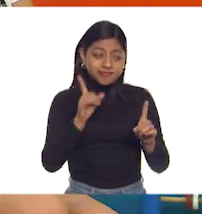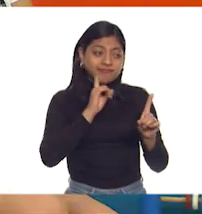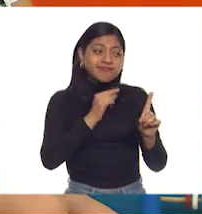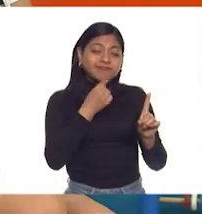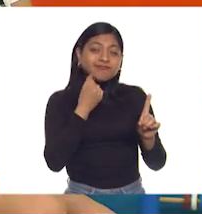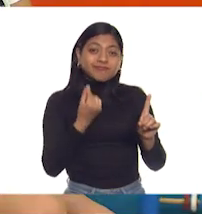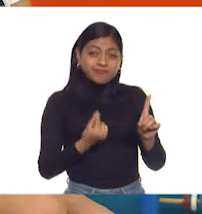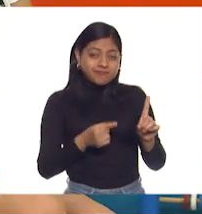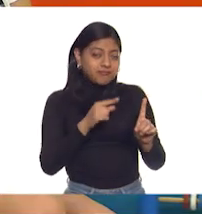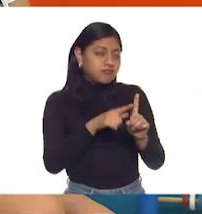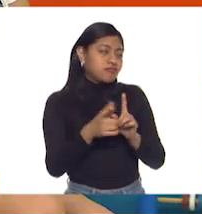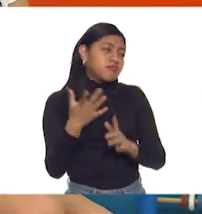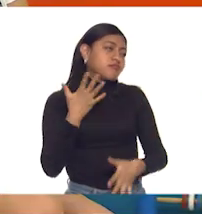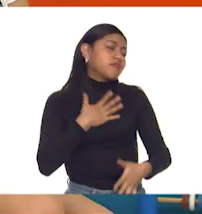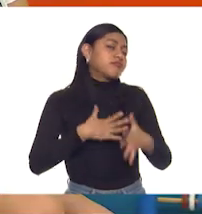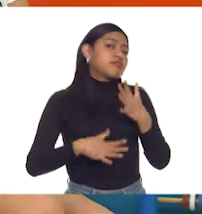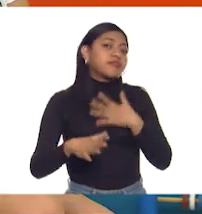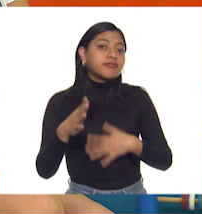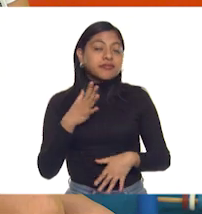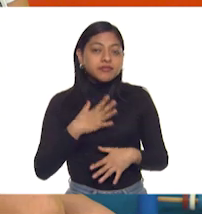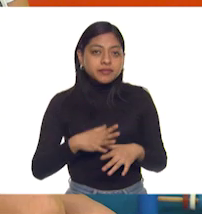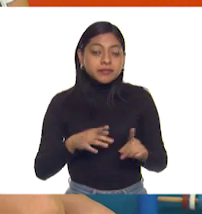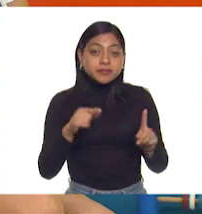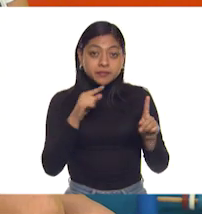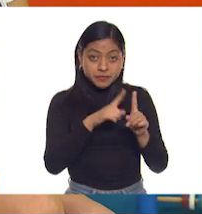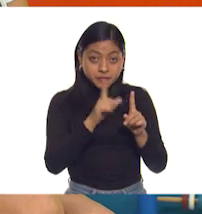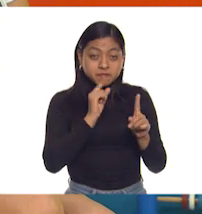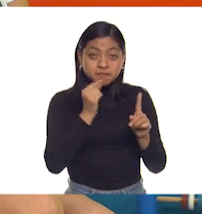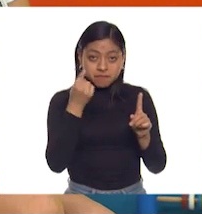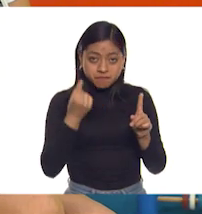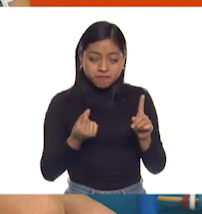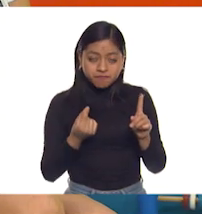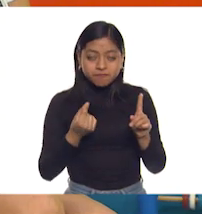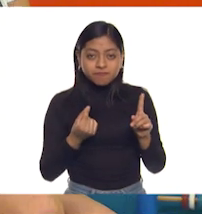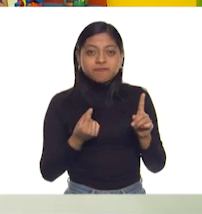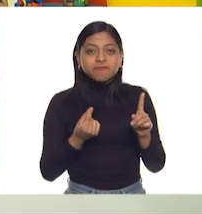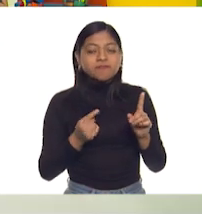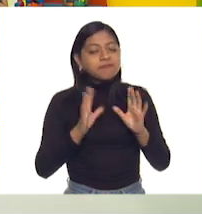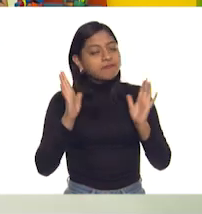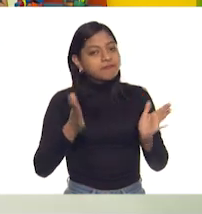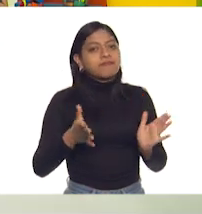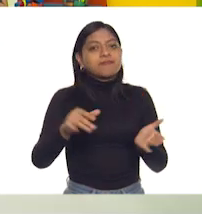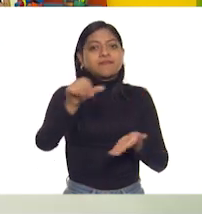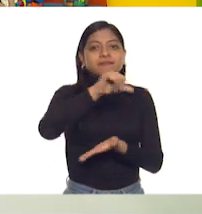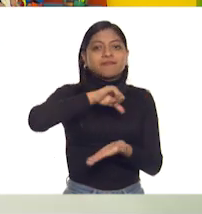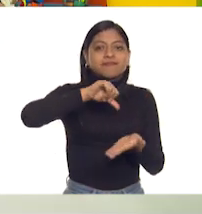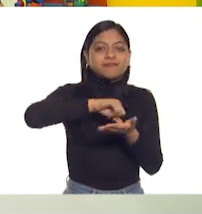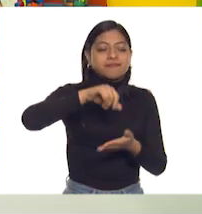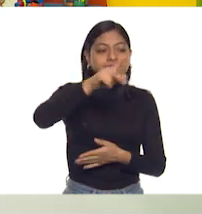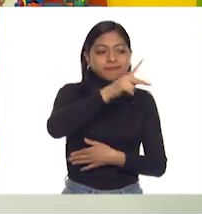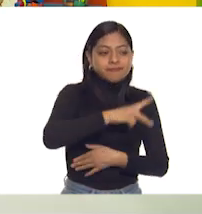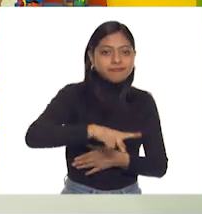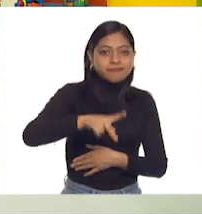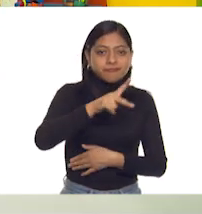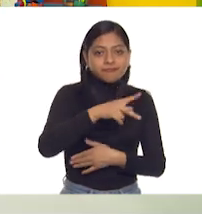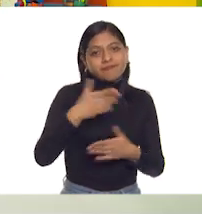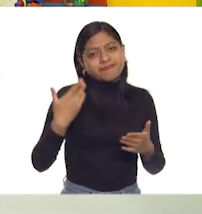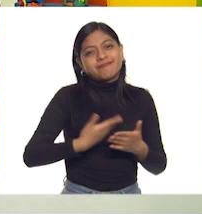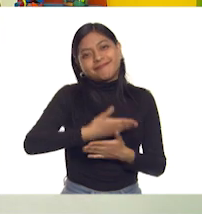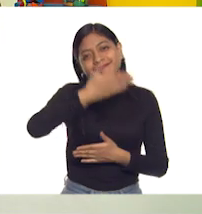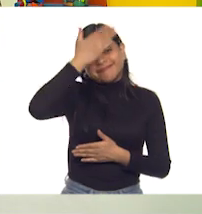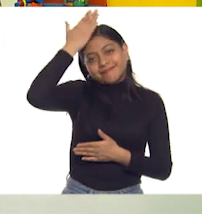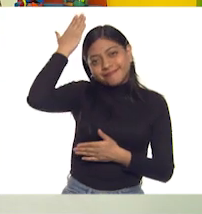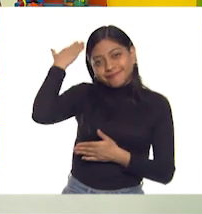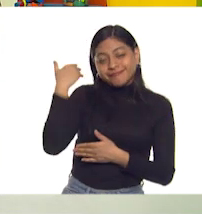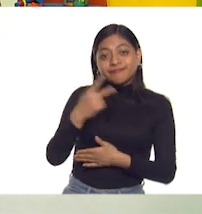flojera. Se dio cuenta que había llegado al centro del pueblo, que como todos los pueblos antiguos,